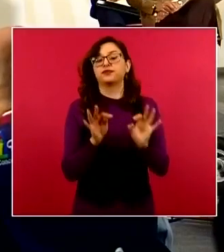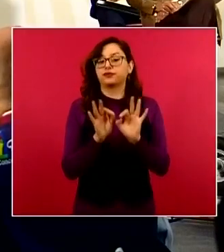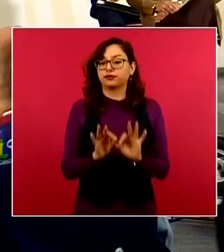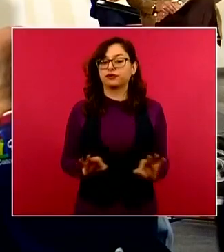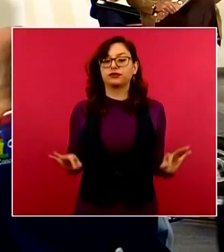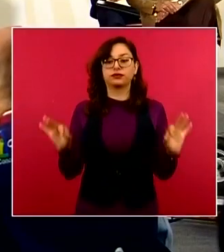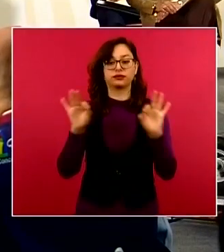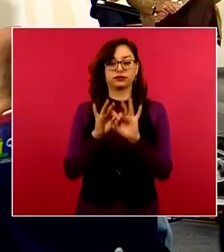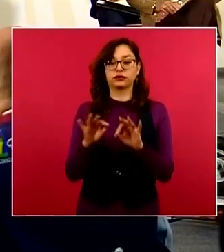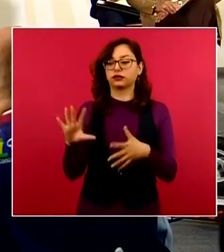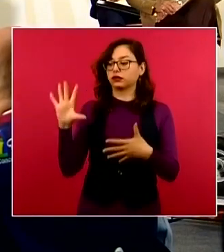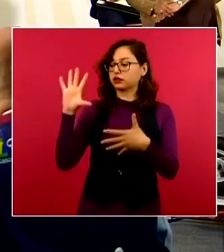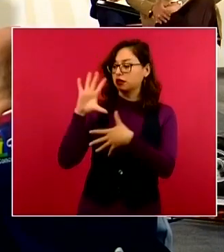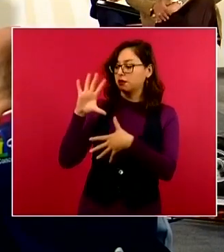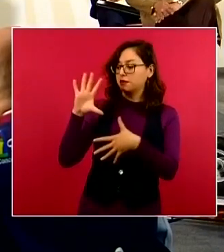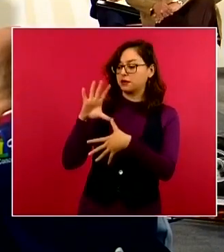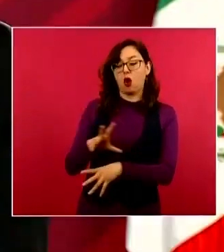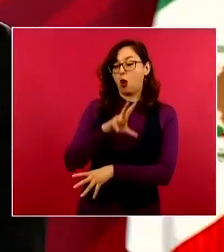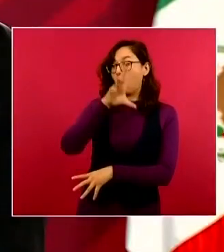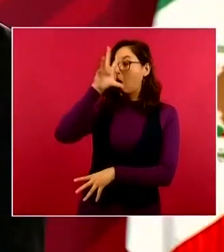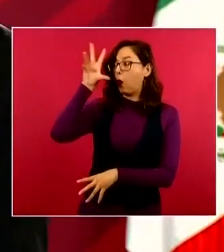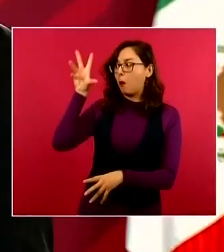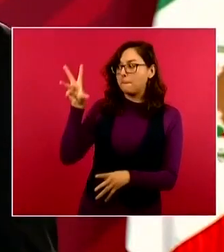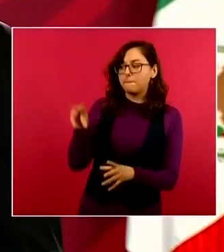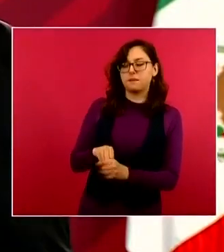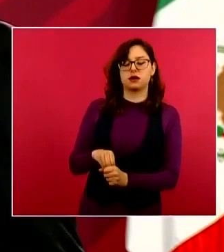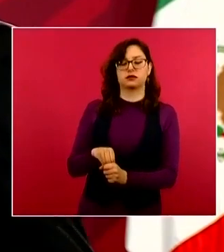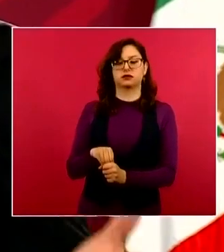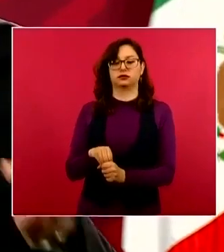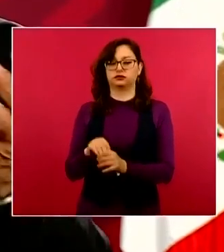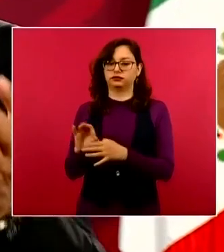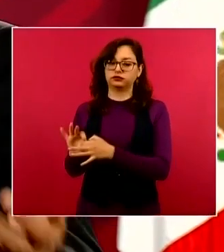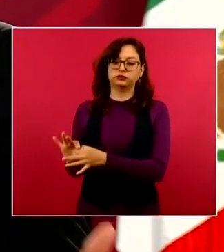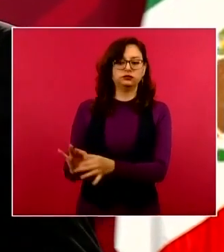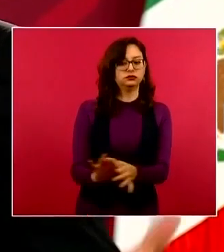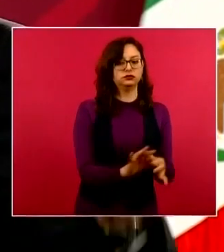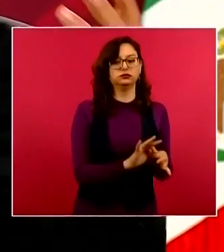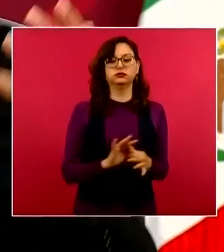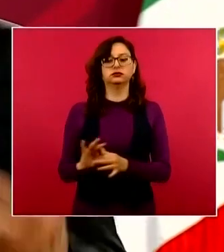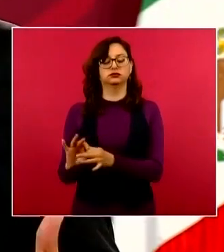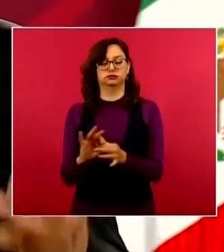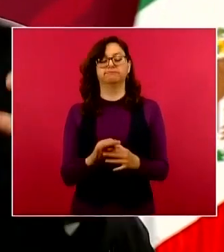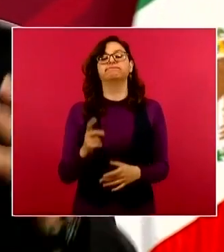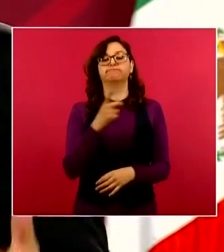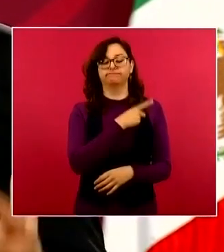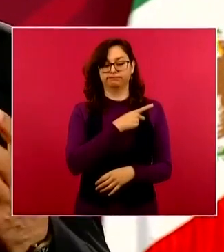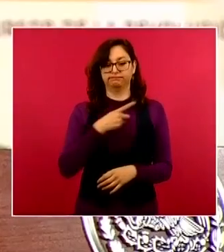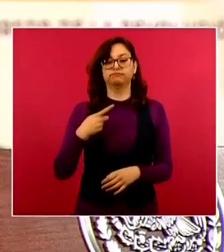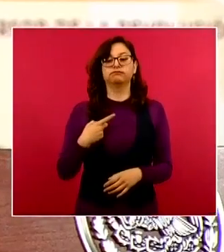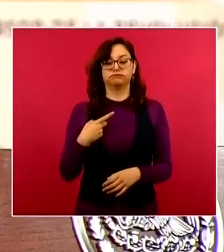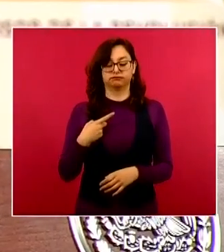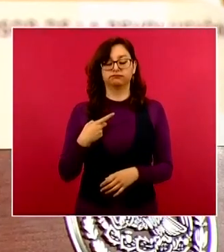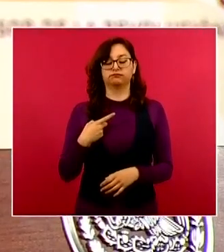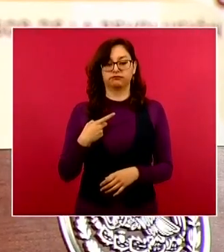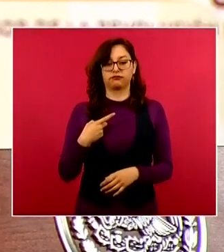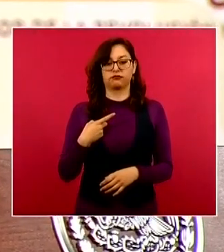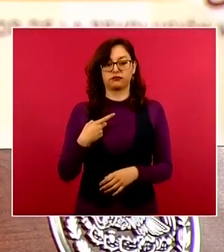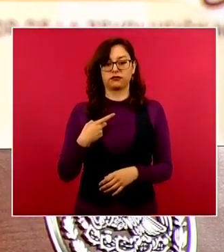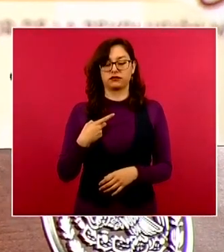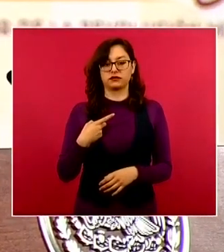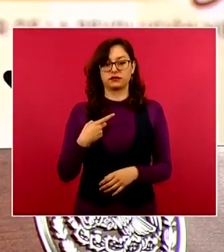consideramos que debemos unirnos todos y que es un momento